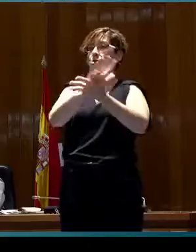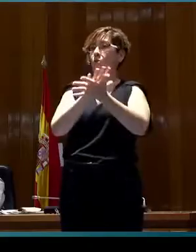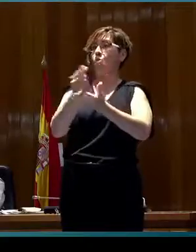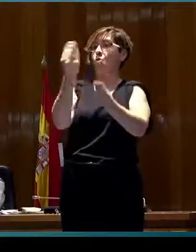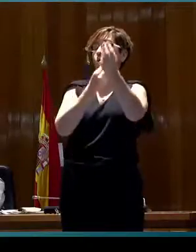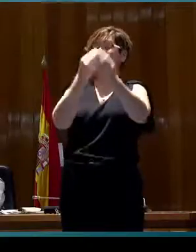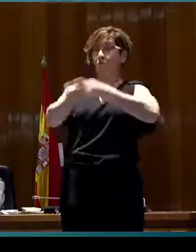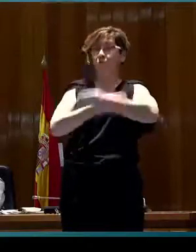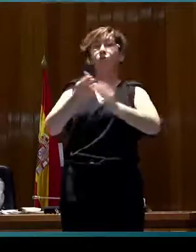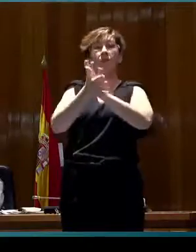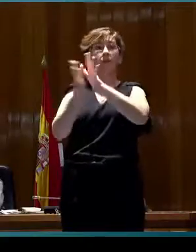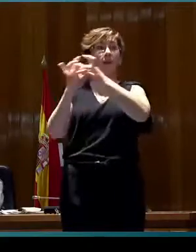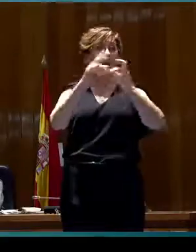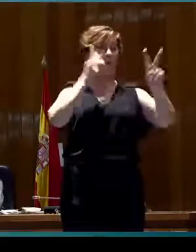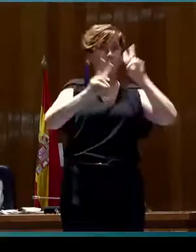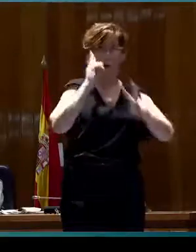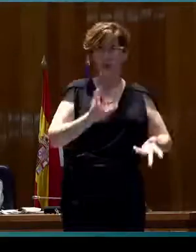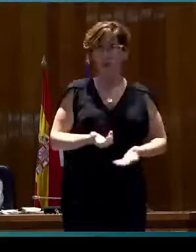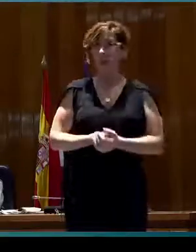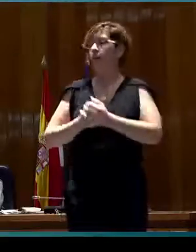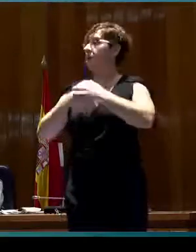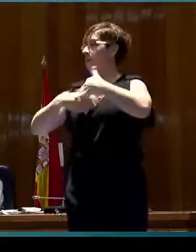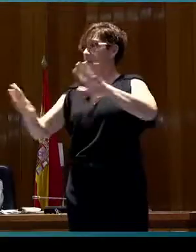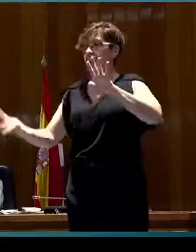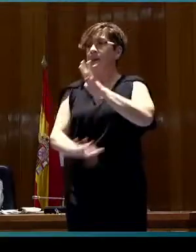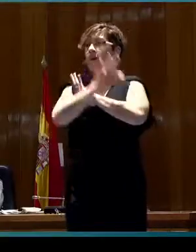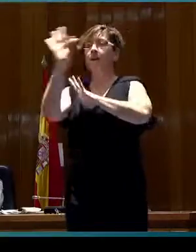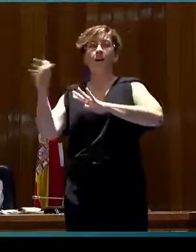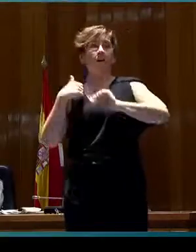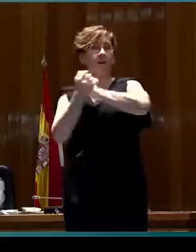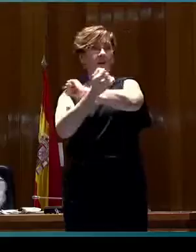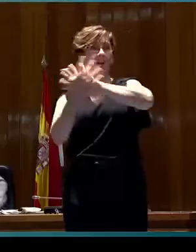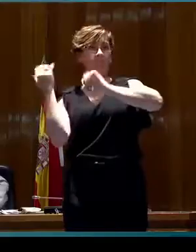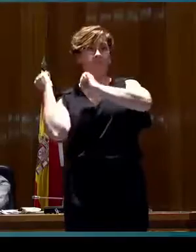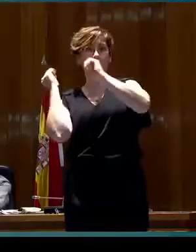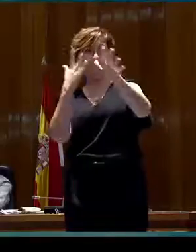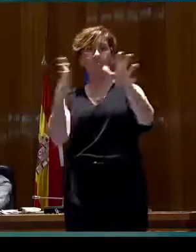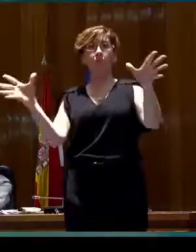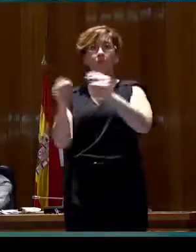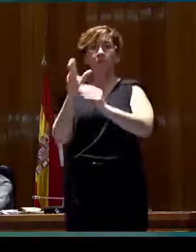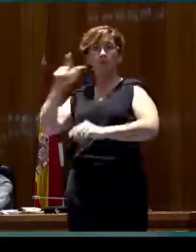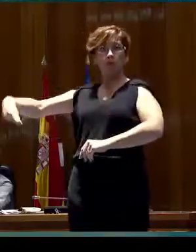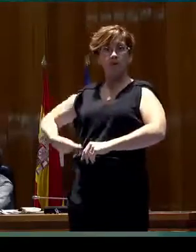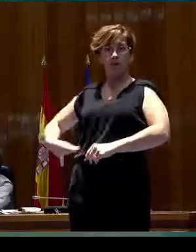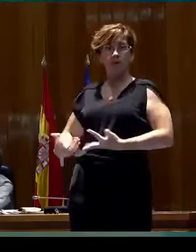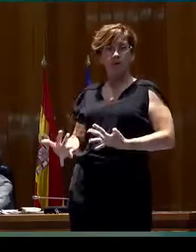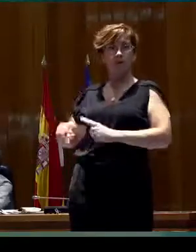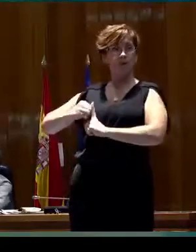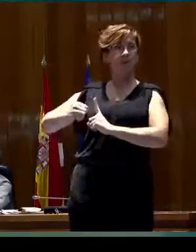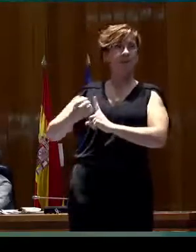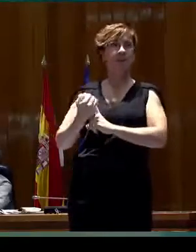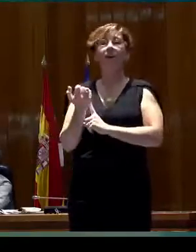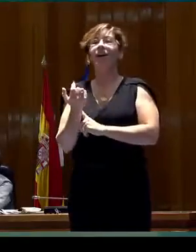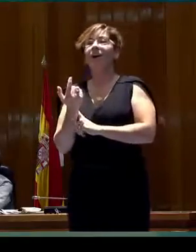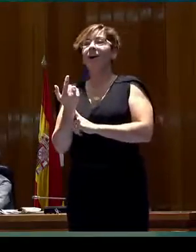Bien. Yo me voy a pasar rápidamente a las conclusiones porque mi moderador me aprieta. Y